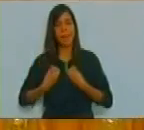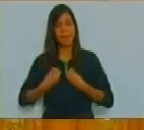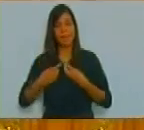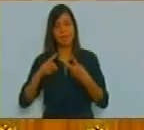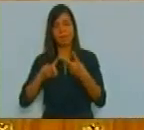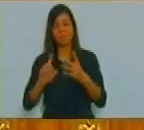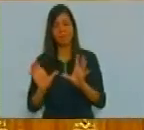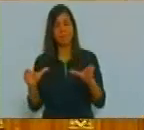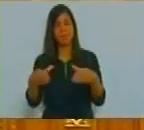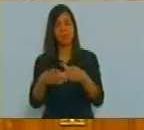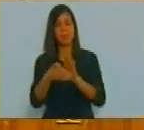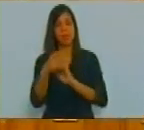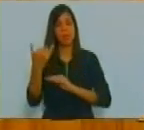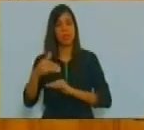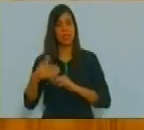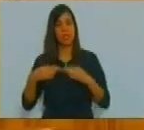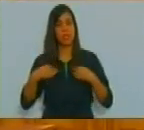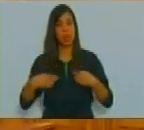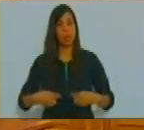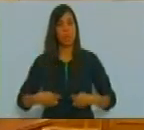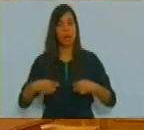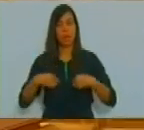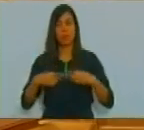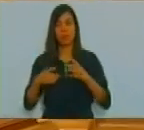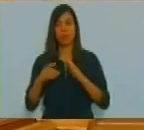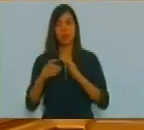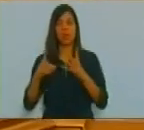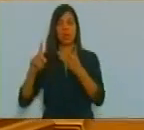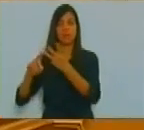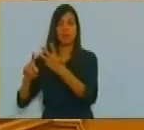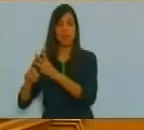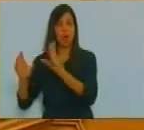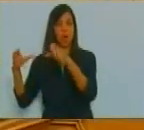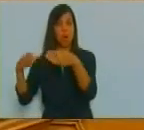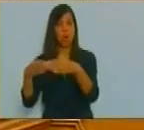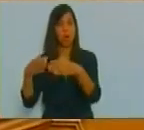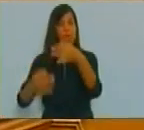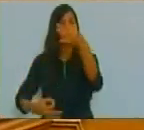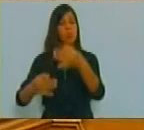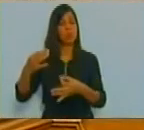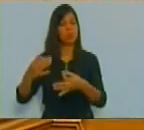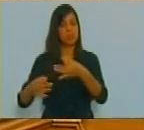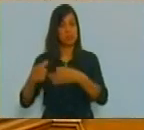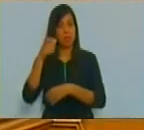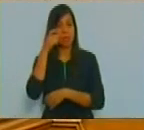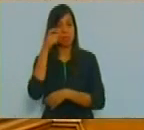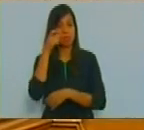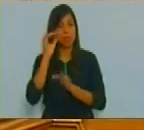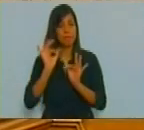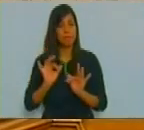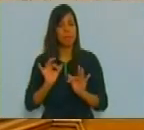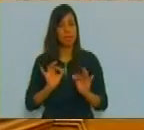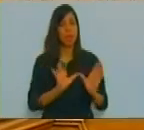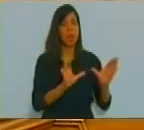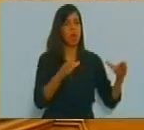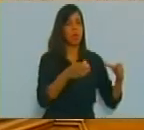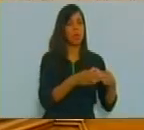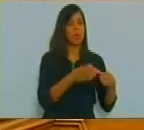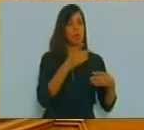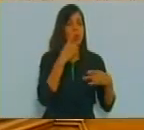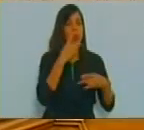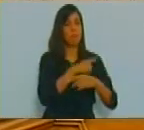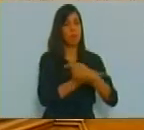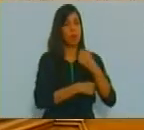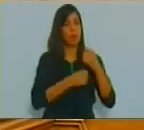comisión de derechos humanos y garantías constitucionales la comisión de justicia y tutela efectiva comisión del poder público y